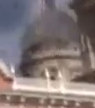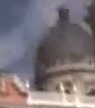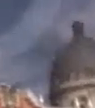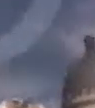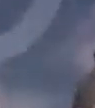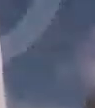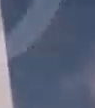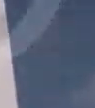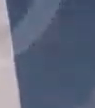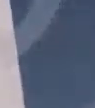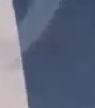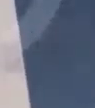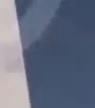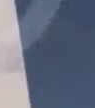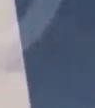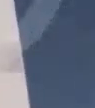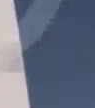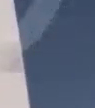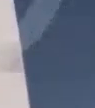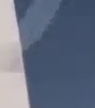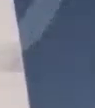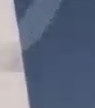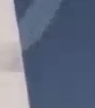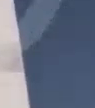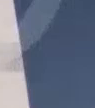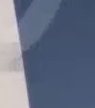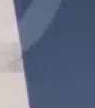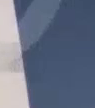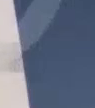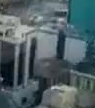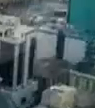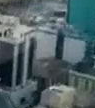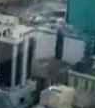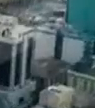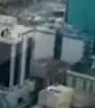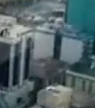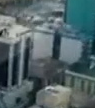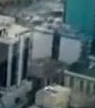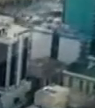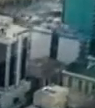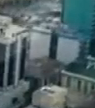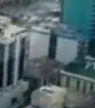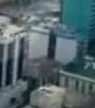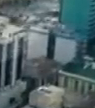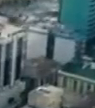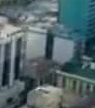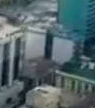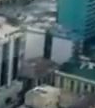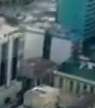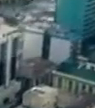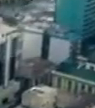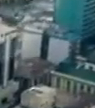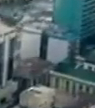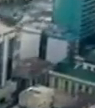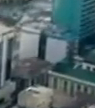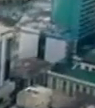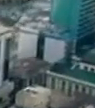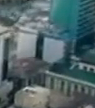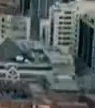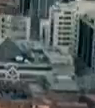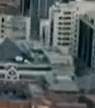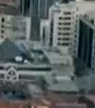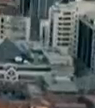Autoridades de gobierno dispusieron que a partir de la fecha, la suite presidencial en la Casa Grande del Pueblo sea convertida en un centro de